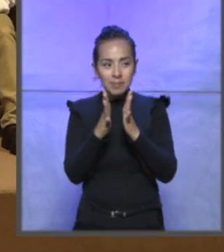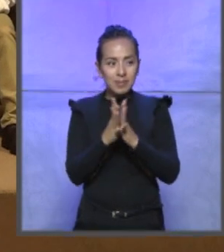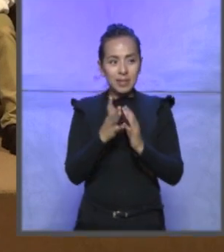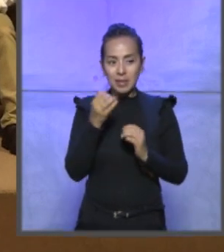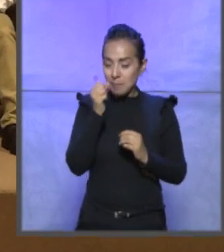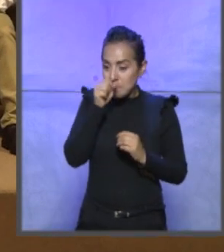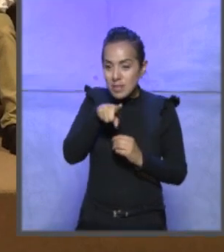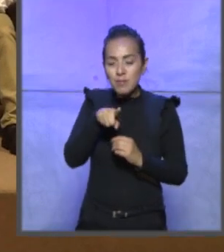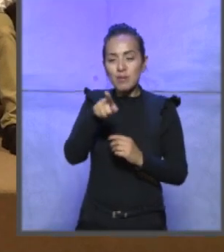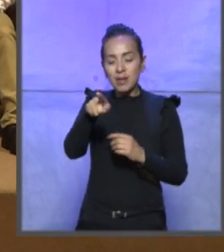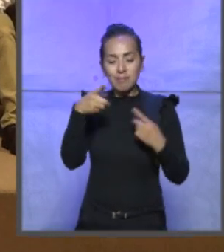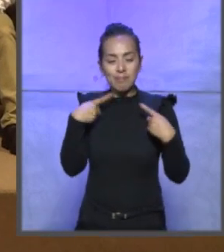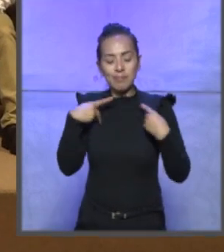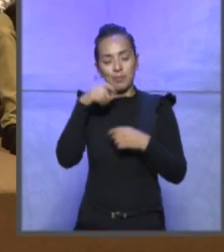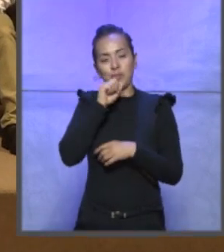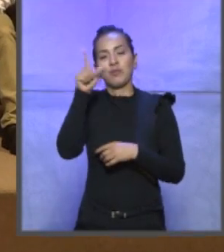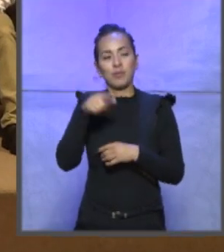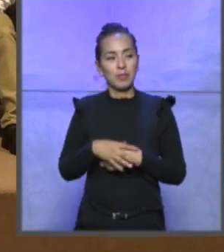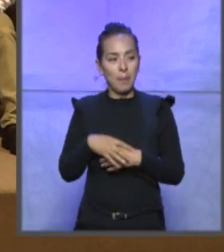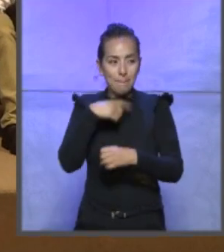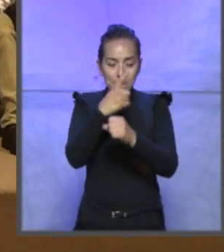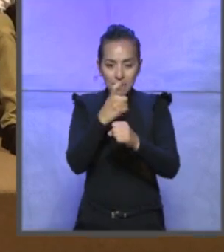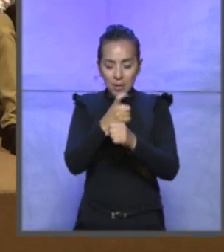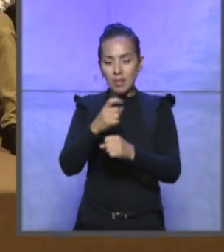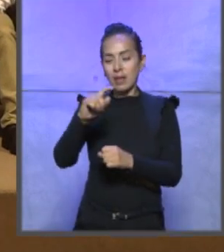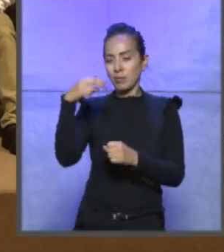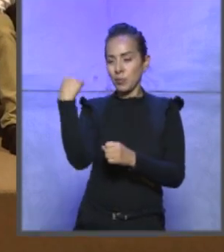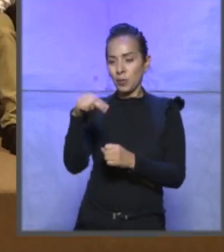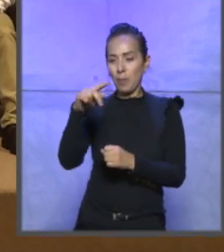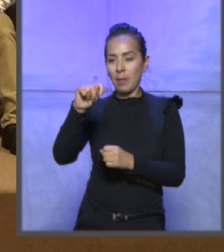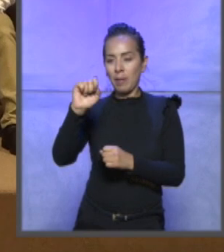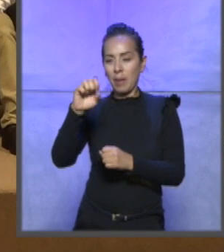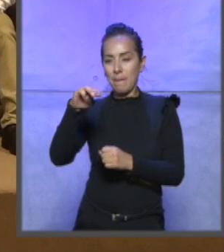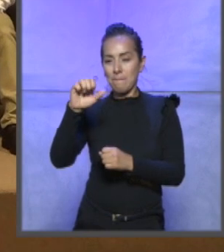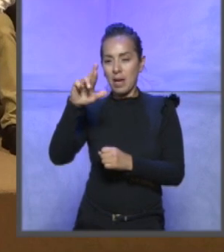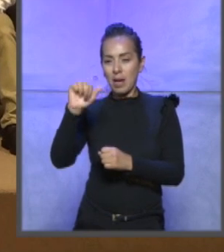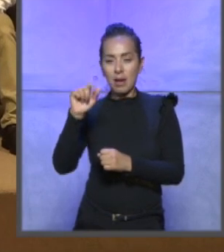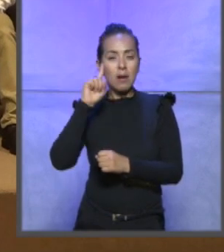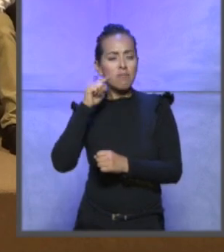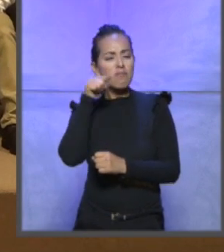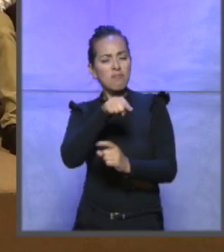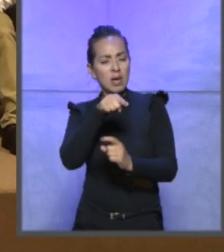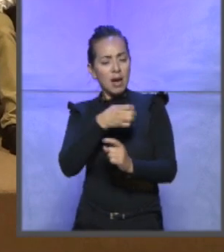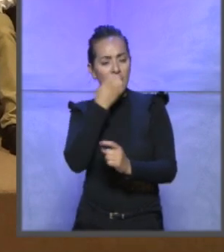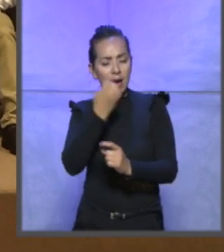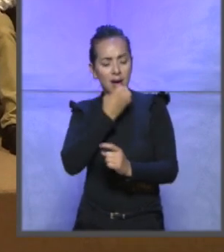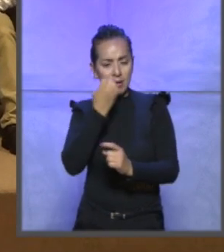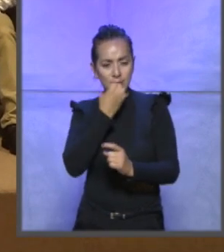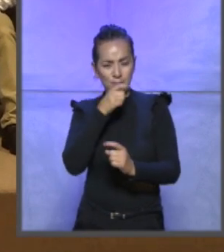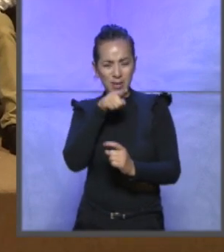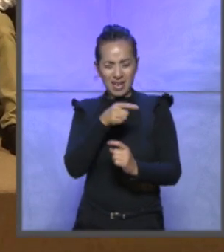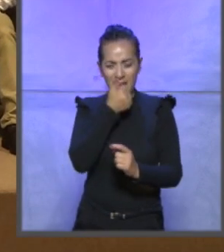parte y a nuestra experta. Tenemos de este lado a Tamara Betsabe Hernández Gutiérrez. Ella es estudiante del